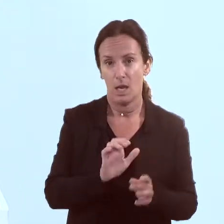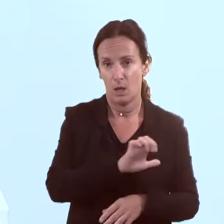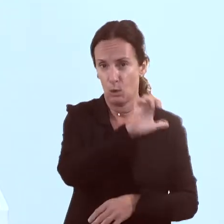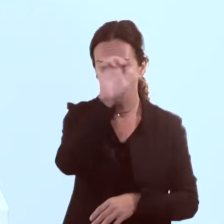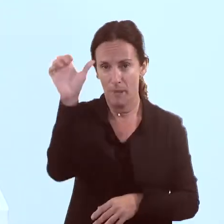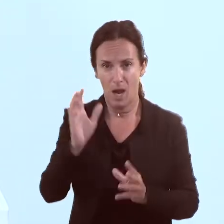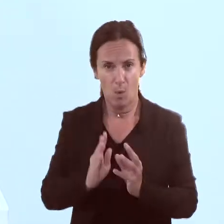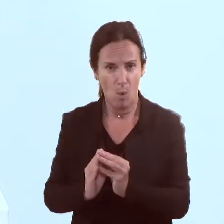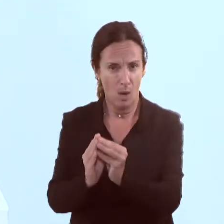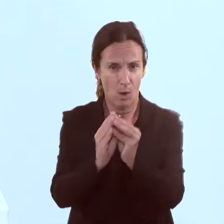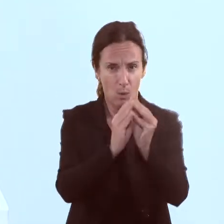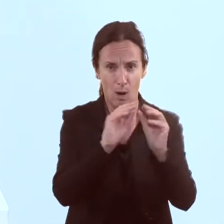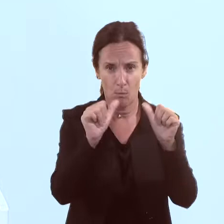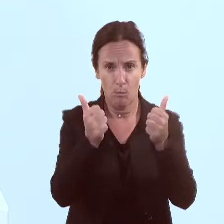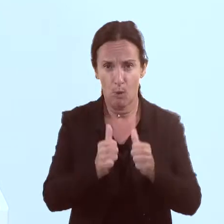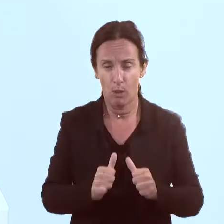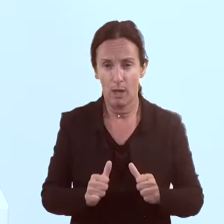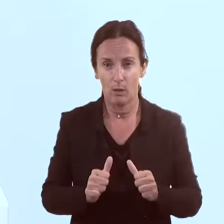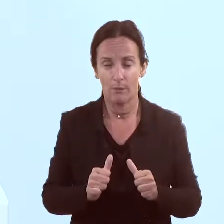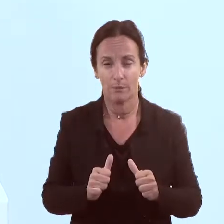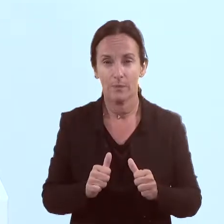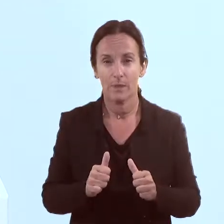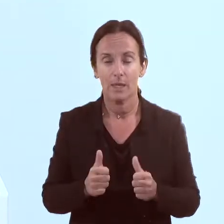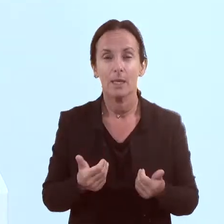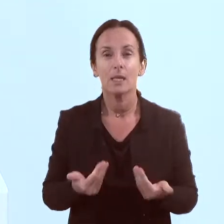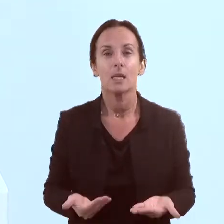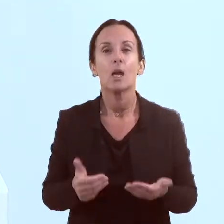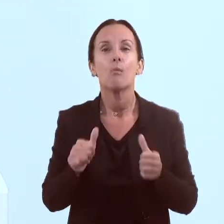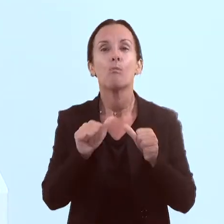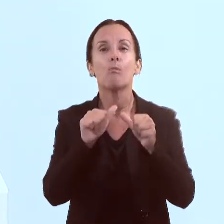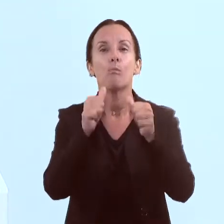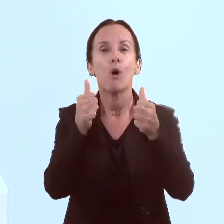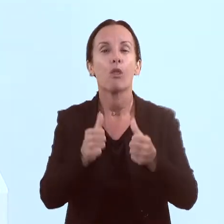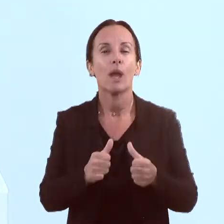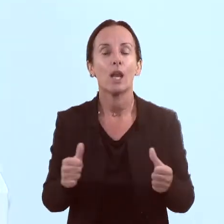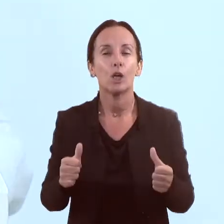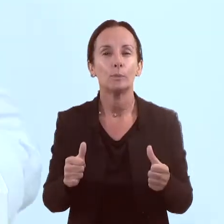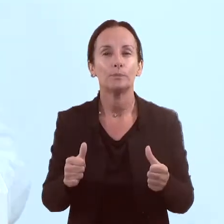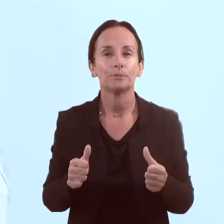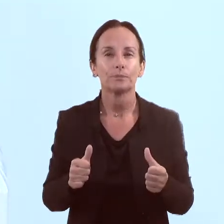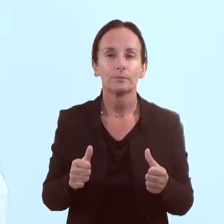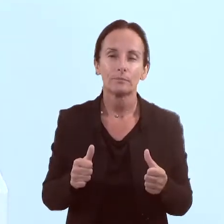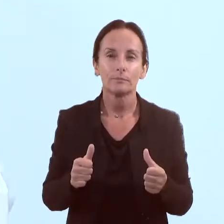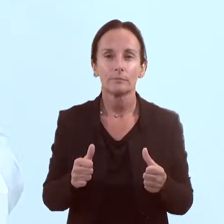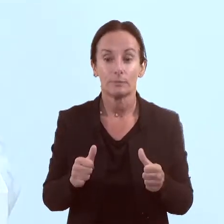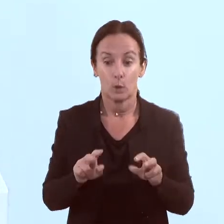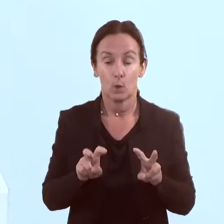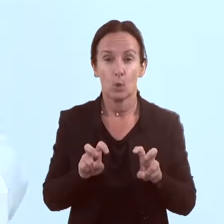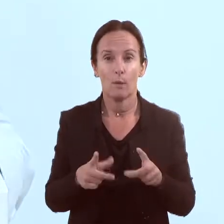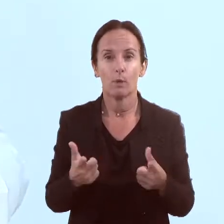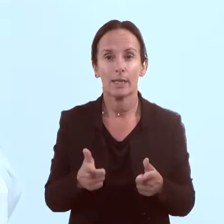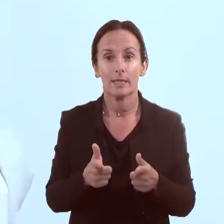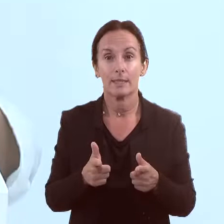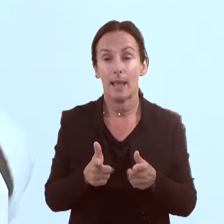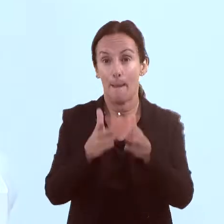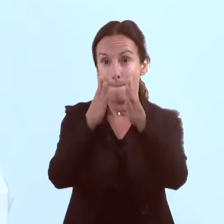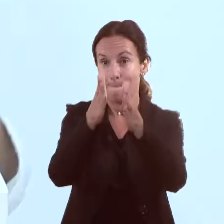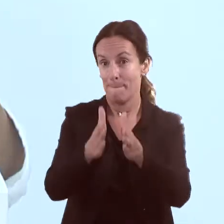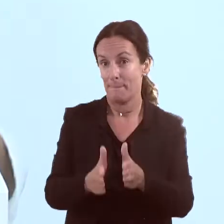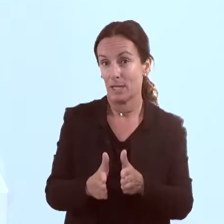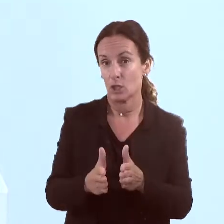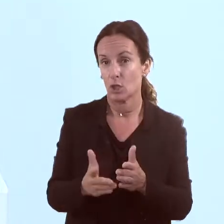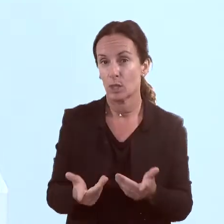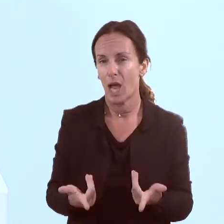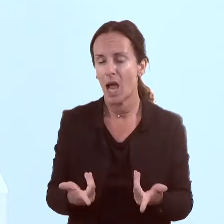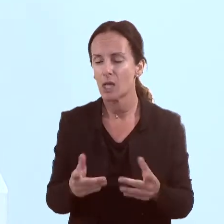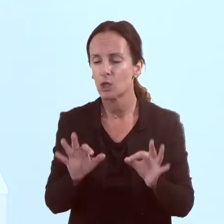¿vale? El modelo es más bien un trabajo inicialmente de trabajar con la persona en algunas competencias o